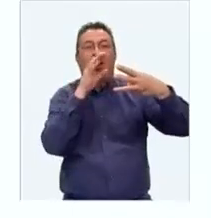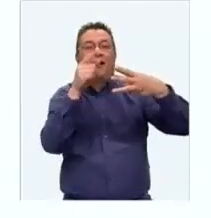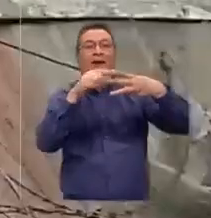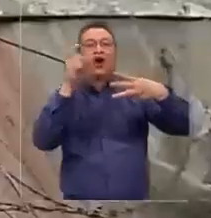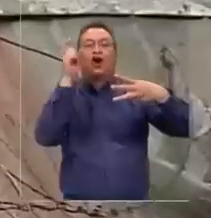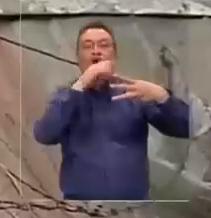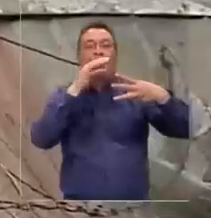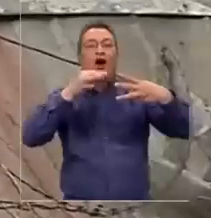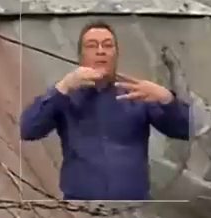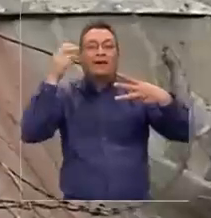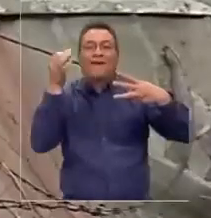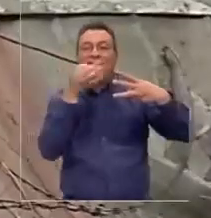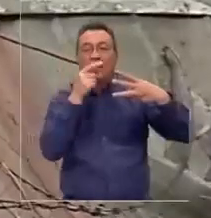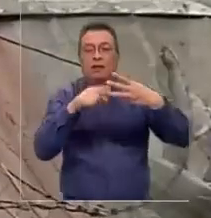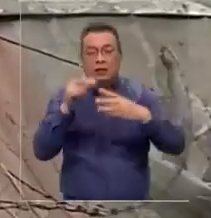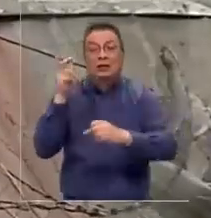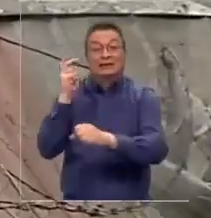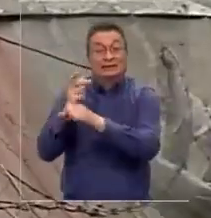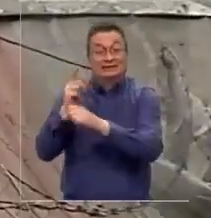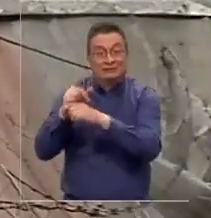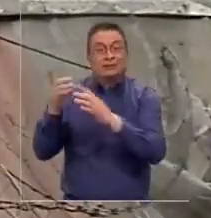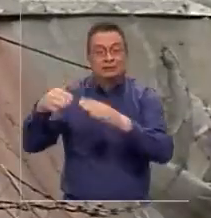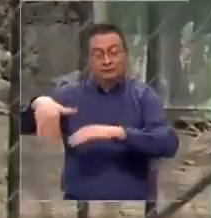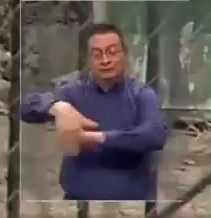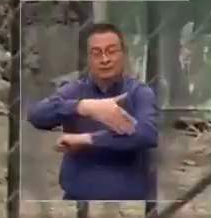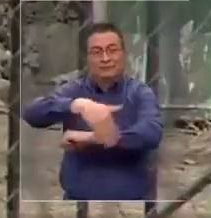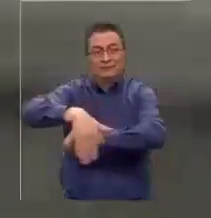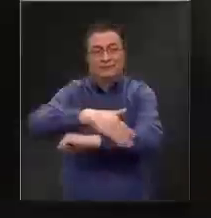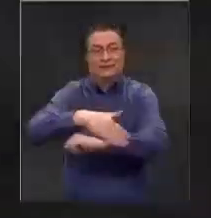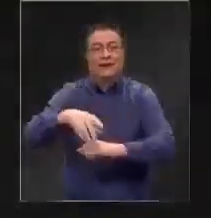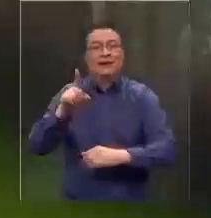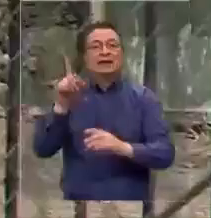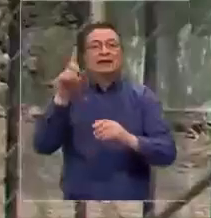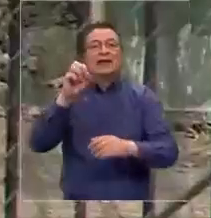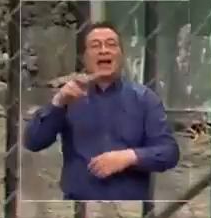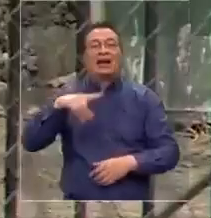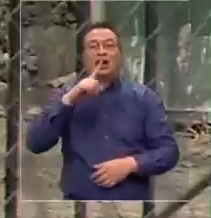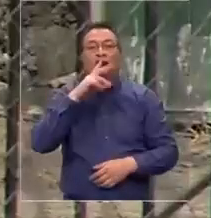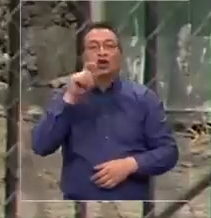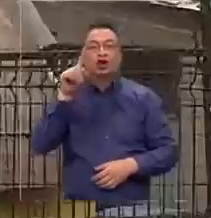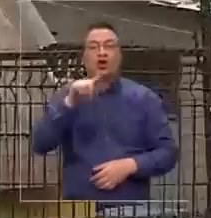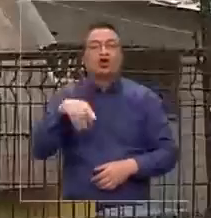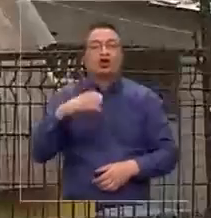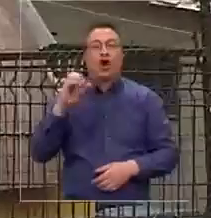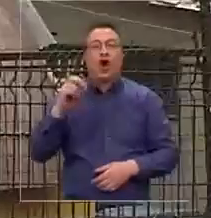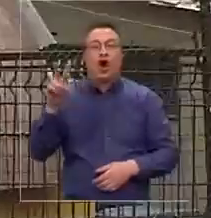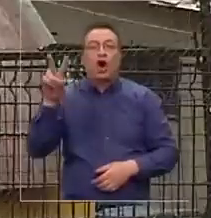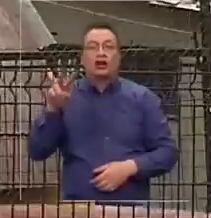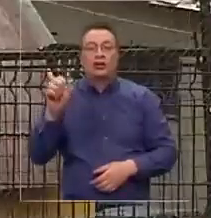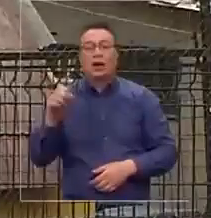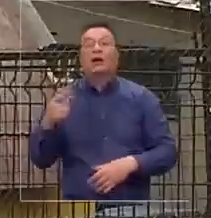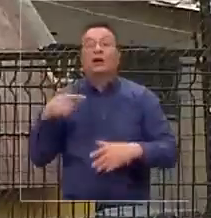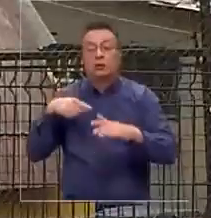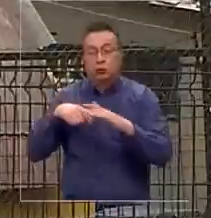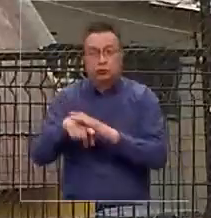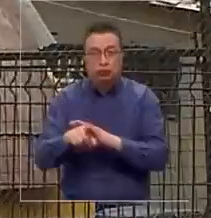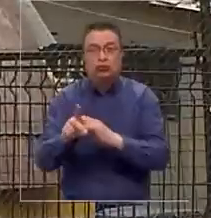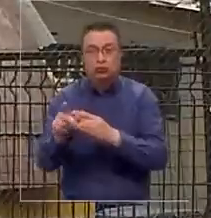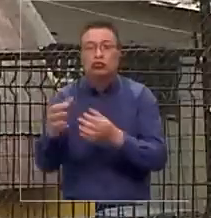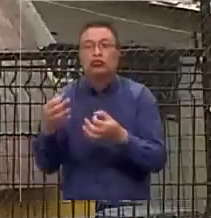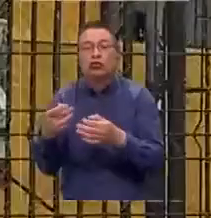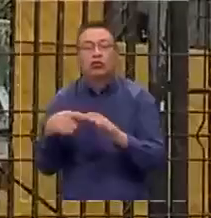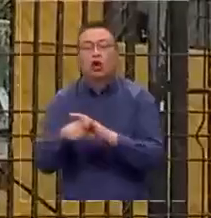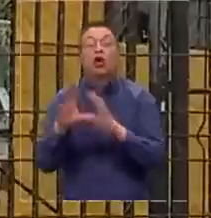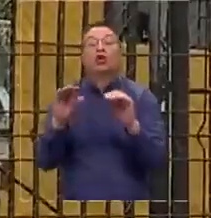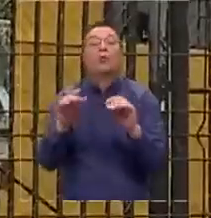sacados desde el taller de señaléticas ubicado en Avenida Santo Sosa, a donde llegaron sin alguna orden o documento.